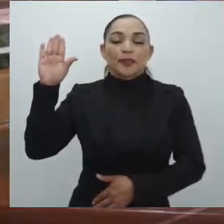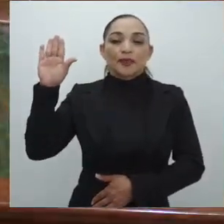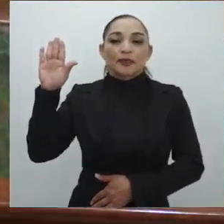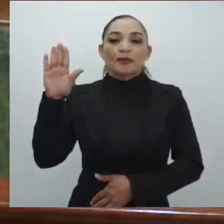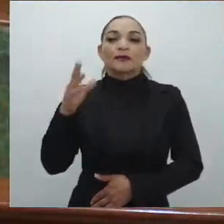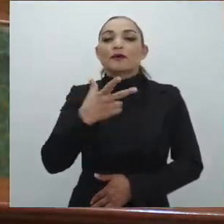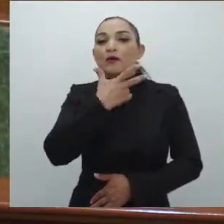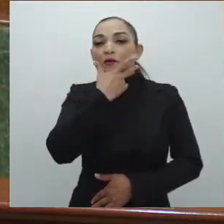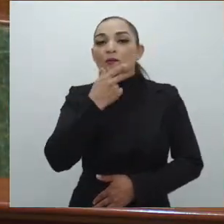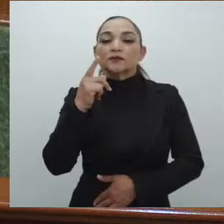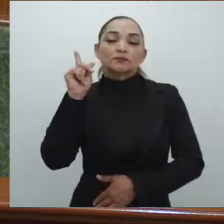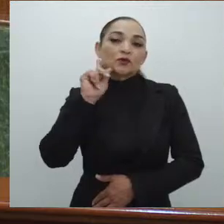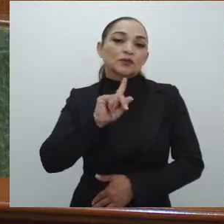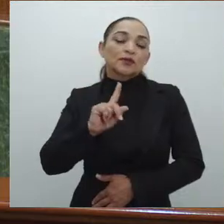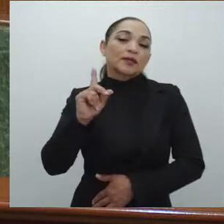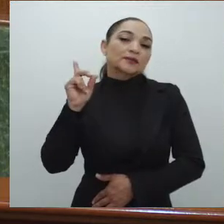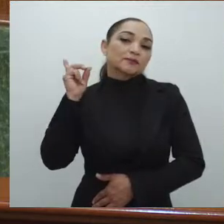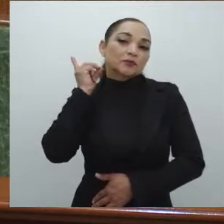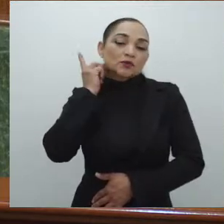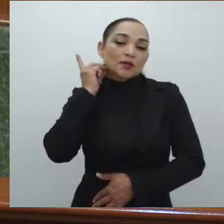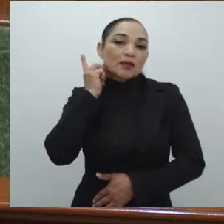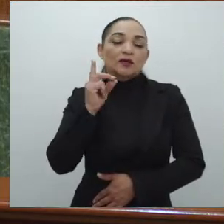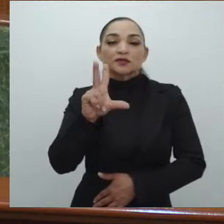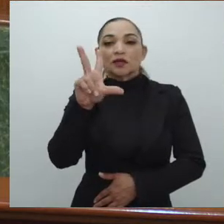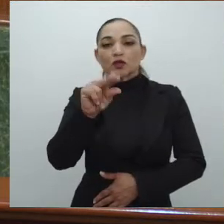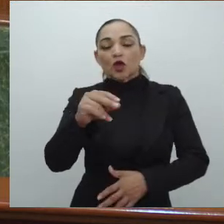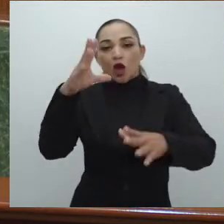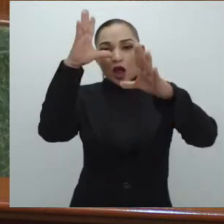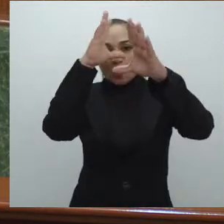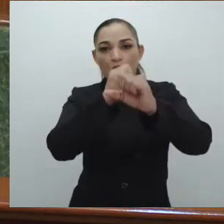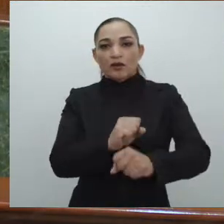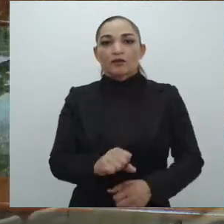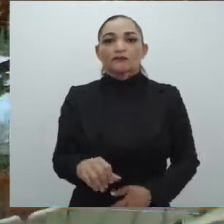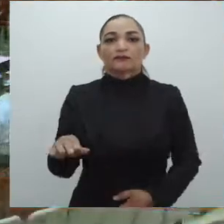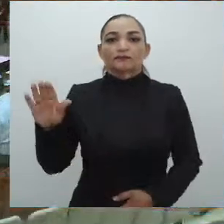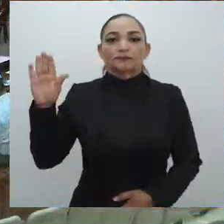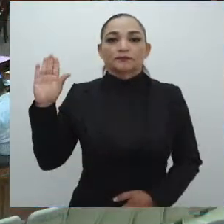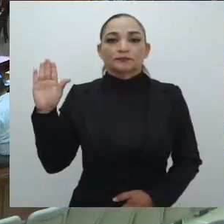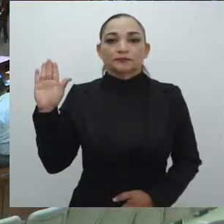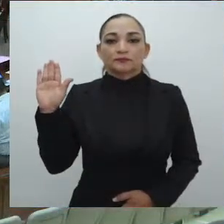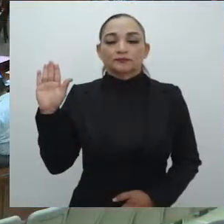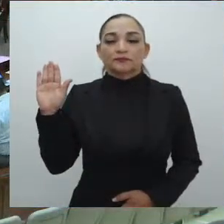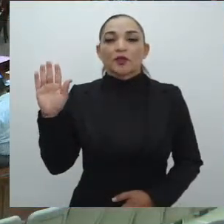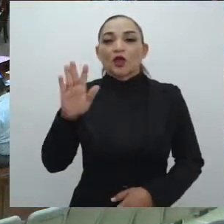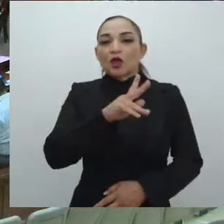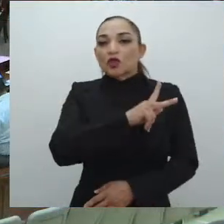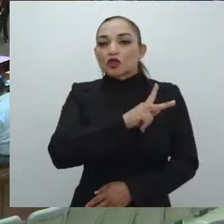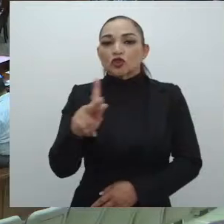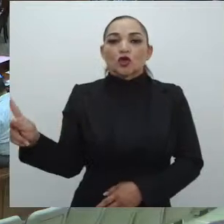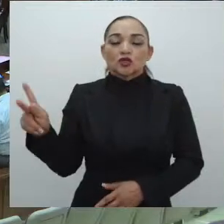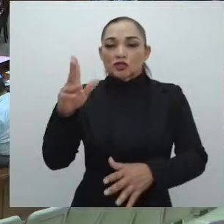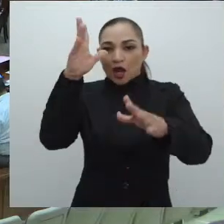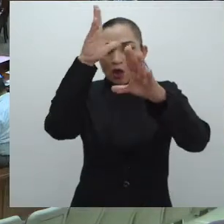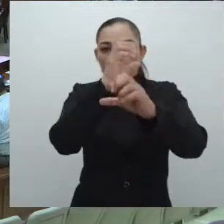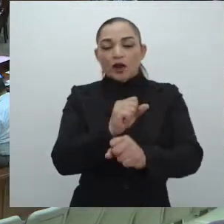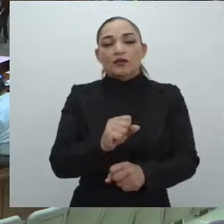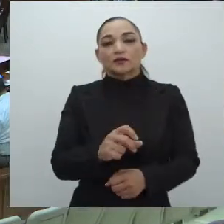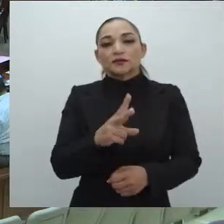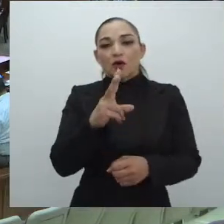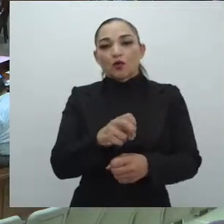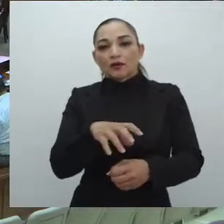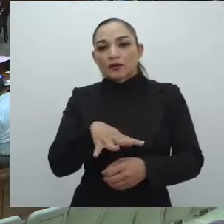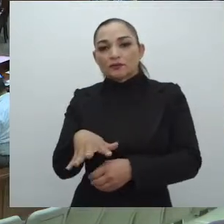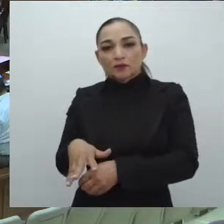Las diputadas y los diputados que estén por la negativa, manifiéstenlo, por favor. Por unanimidad se aprueba la dispensa de la segunda lectura de